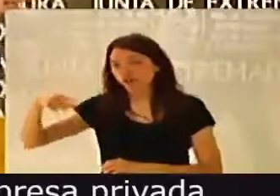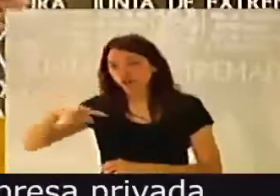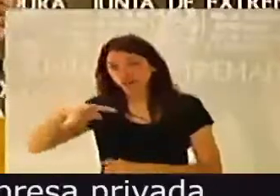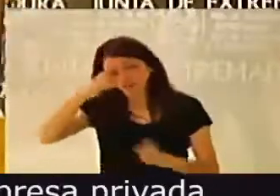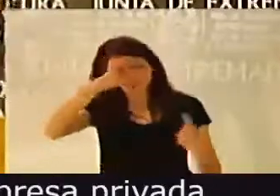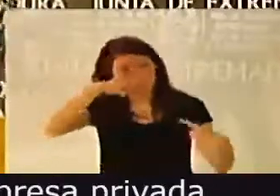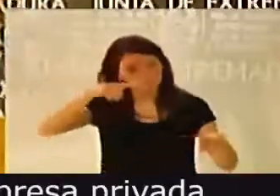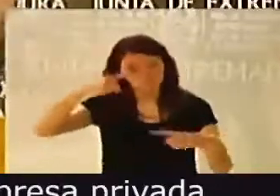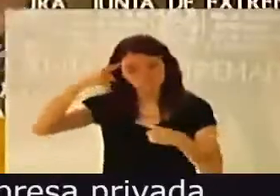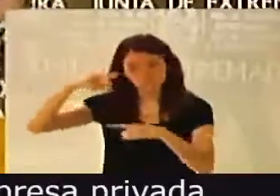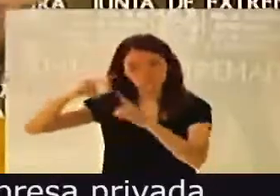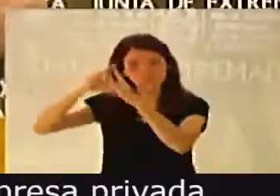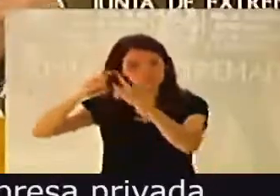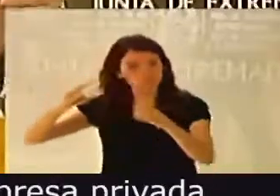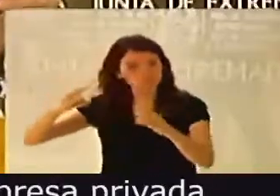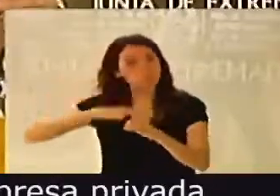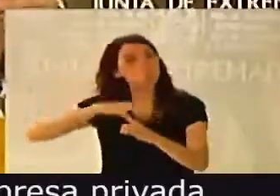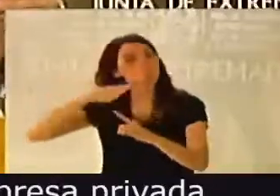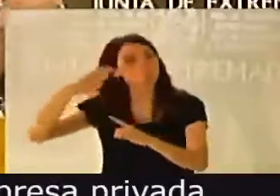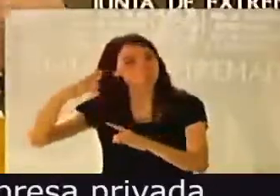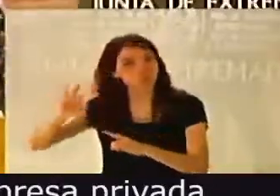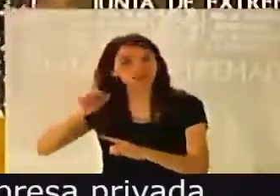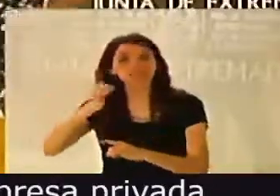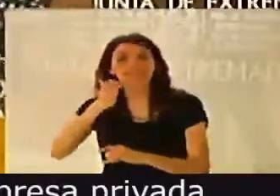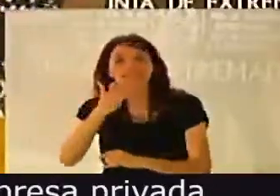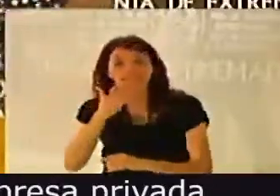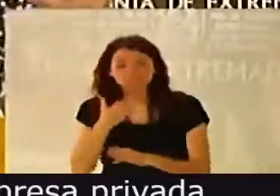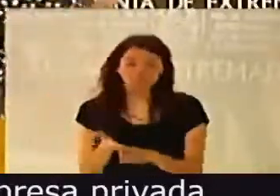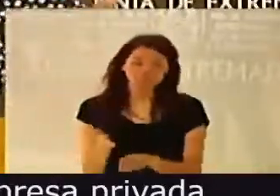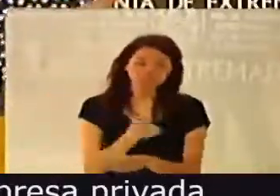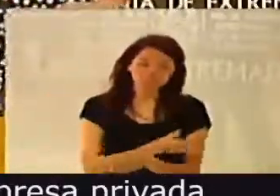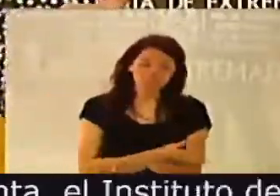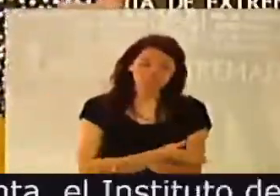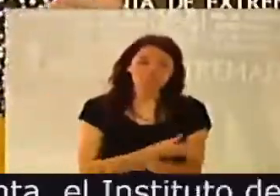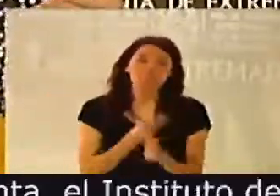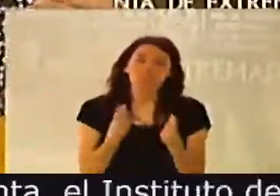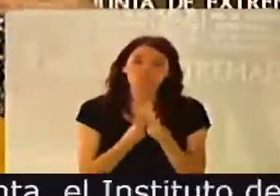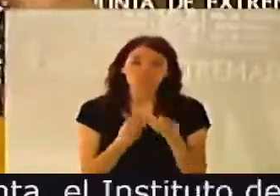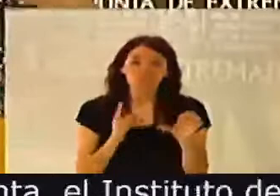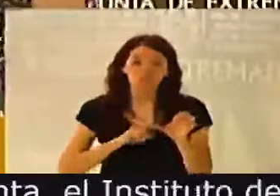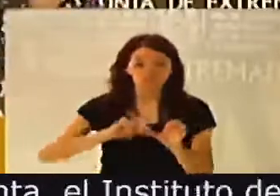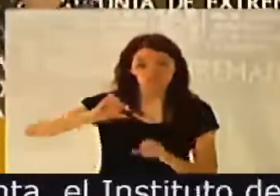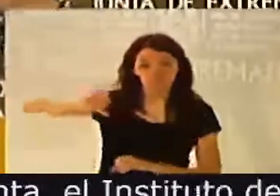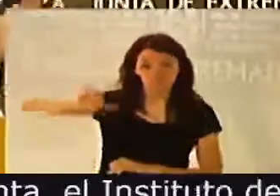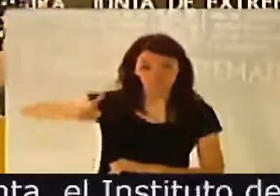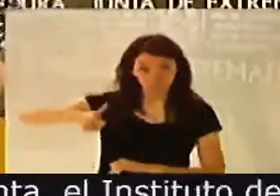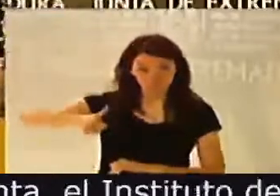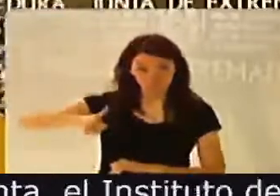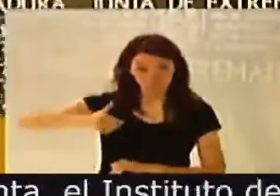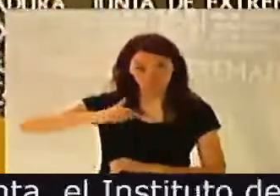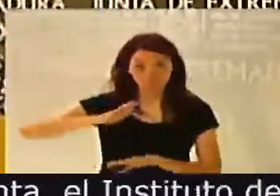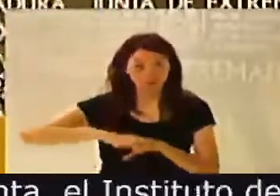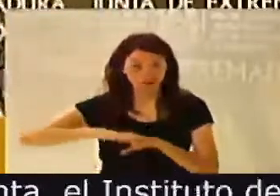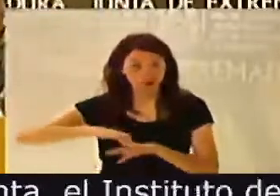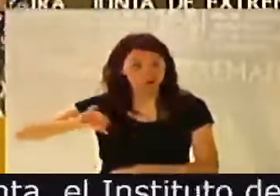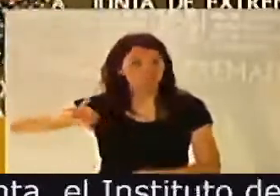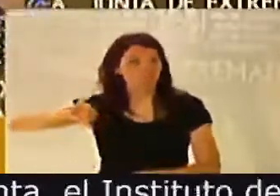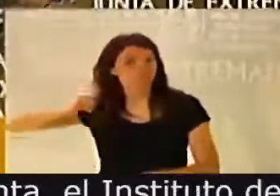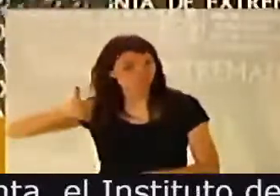campamento. Es la Junta, el Instituto de la Juventud, quien autoriza esa actividad. Para poder autorizar esa actividad